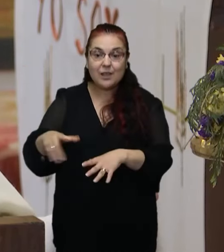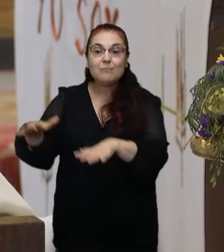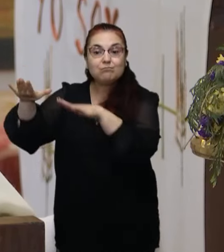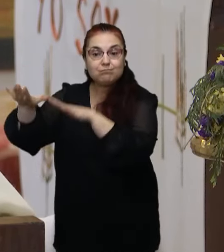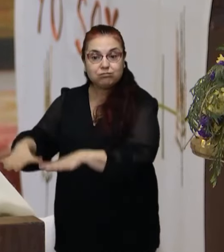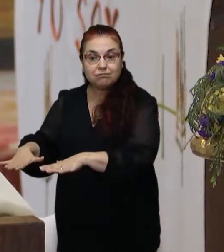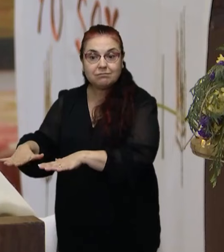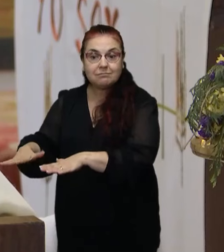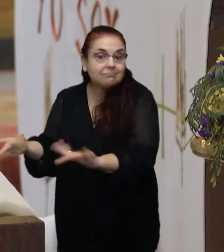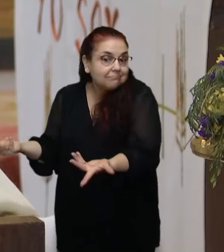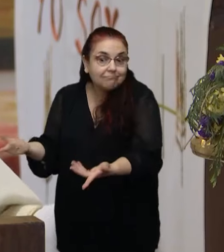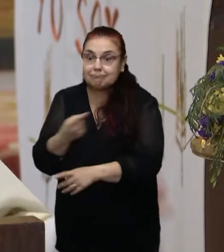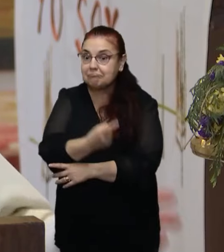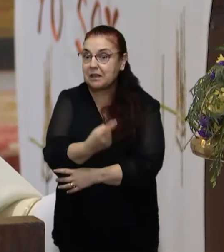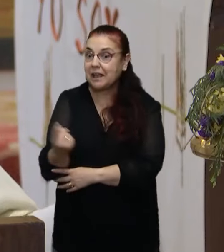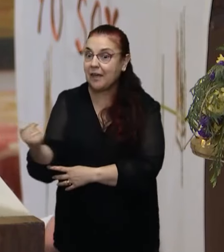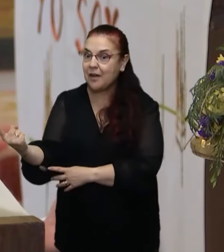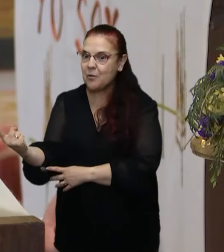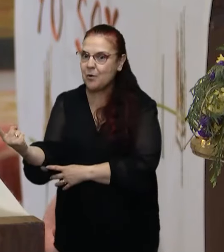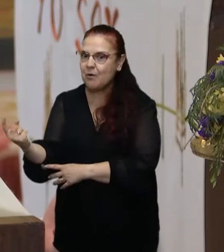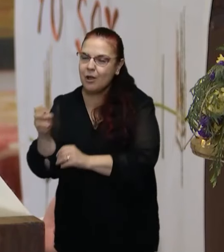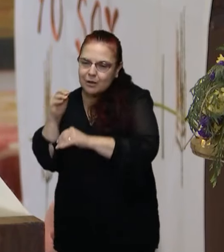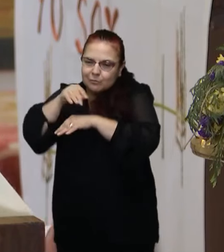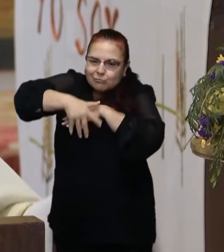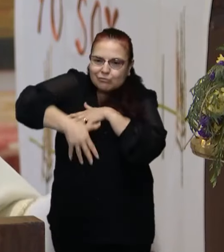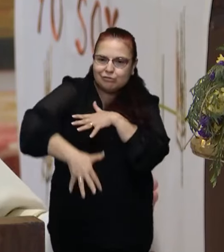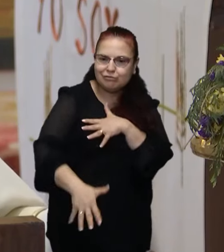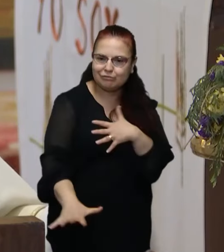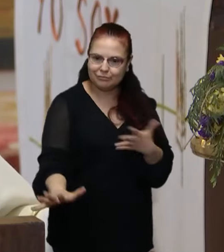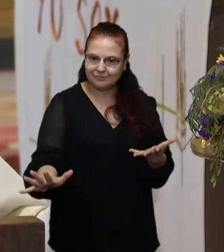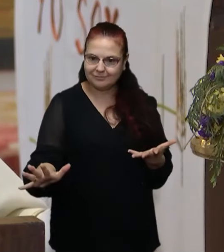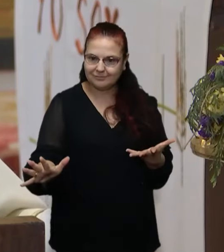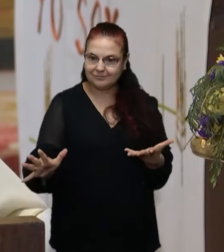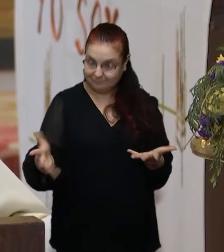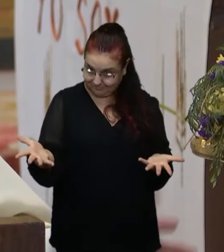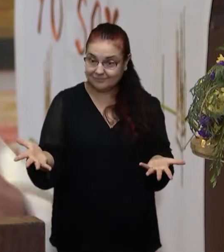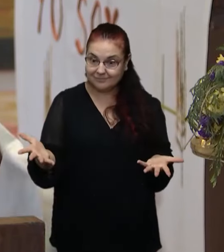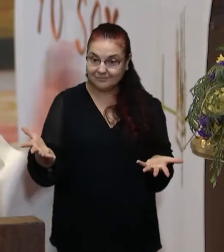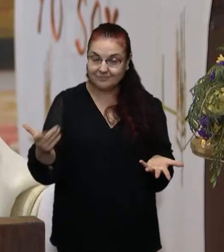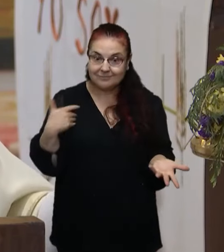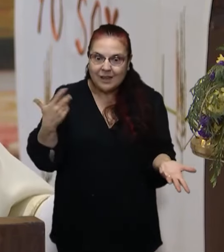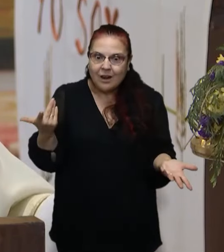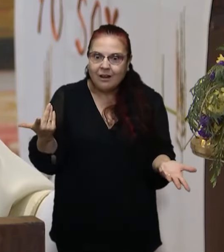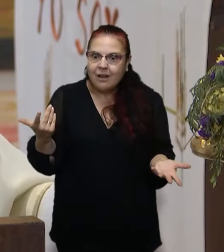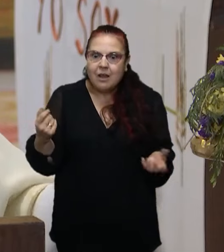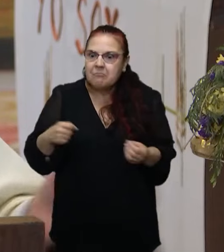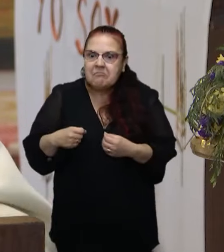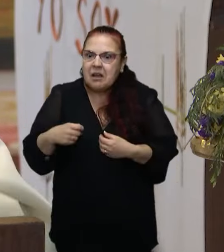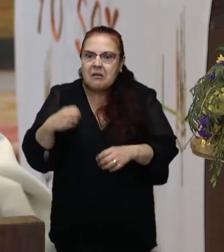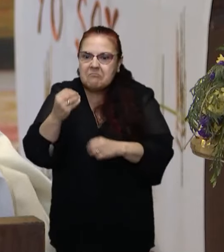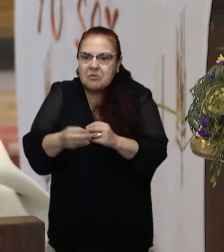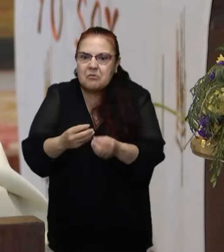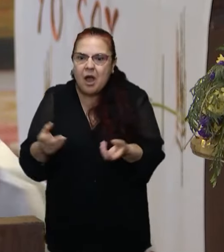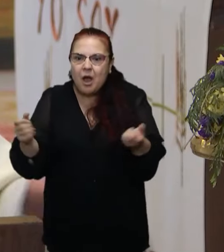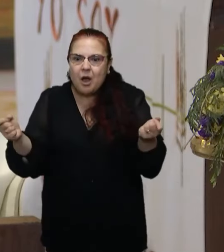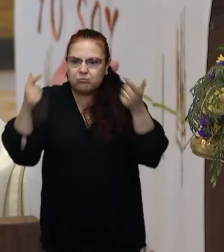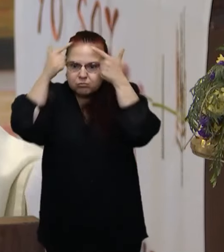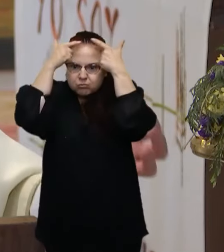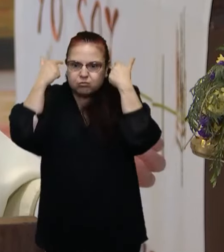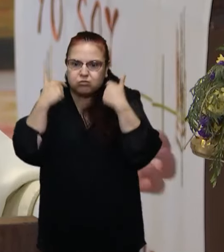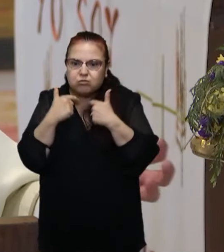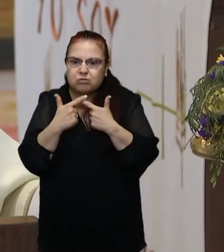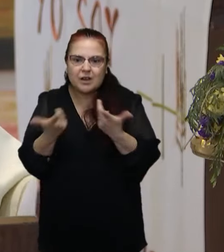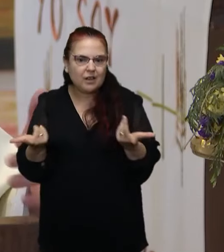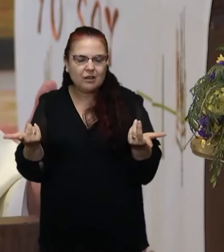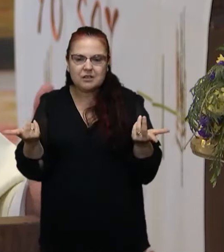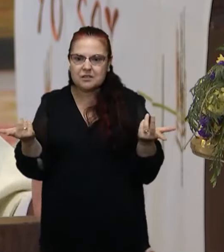uno, manar. Ya sea fundando una orden religiosa o reformándola,